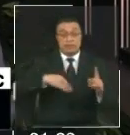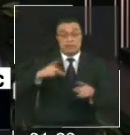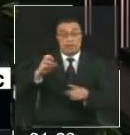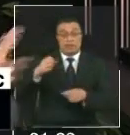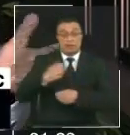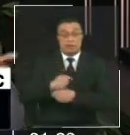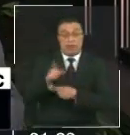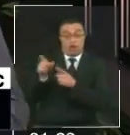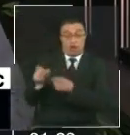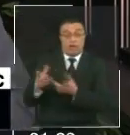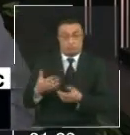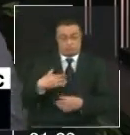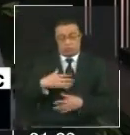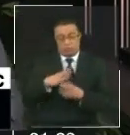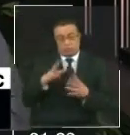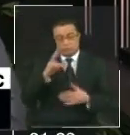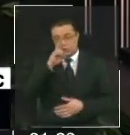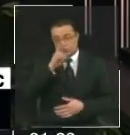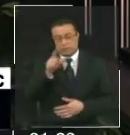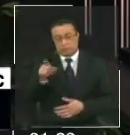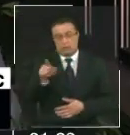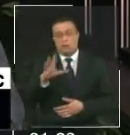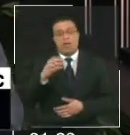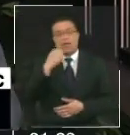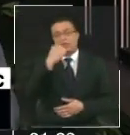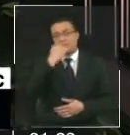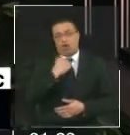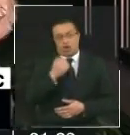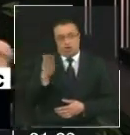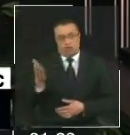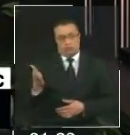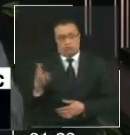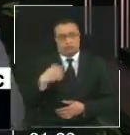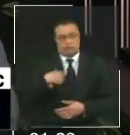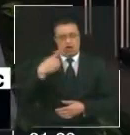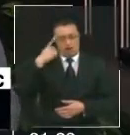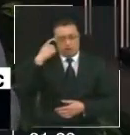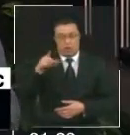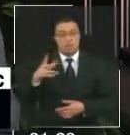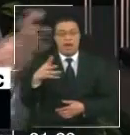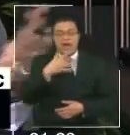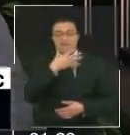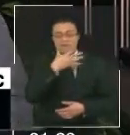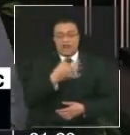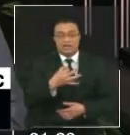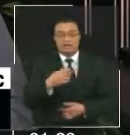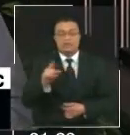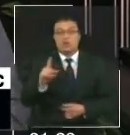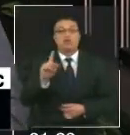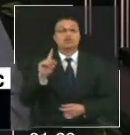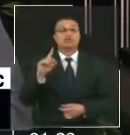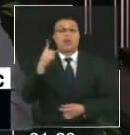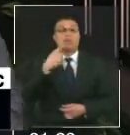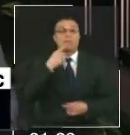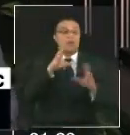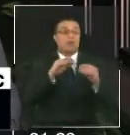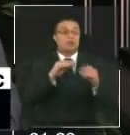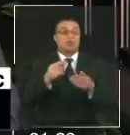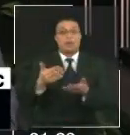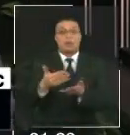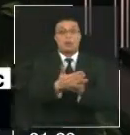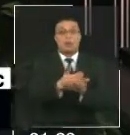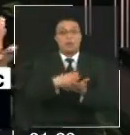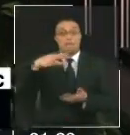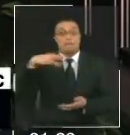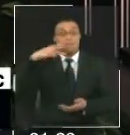Trabajo. Yo ahí, con todo respeto, creo que la ministra del Trabajo se equivocó. Habría sido más fácil, no solamente la discusión del salario mínimo, habría sido